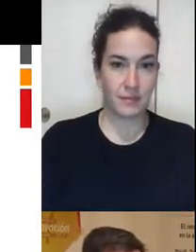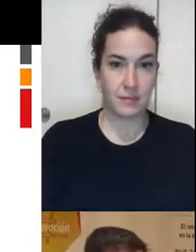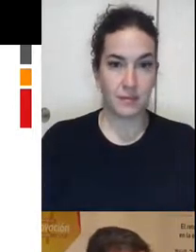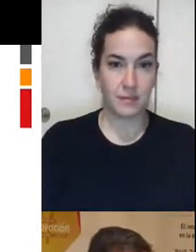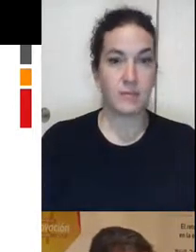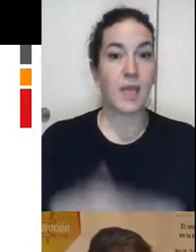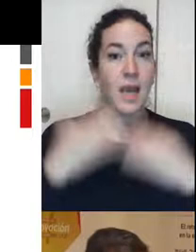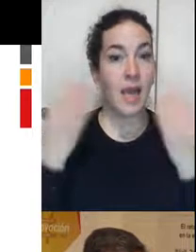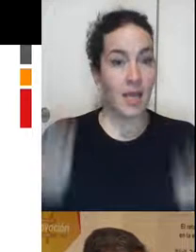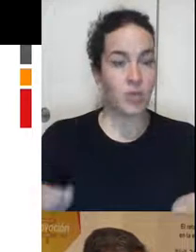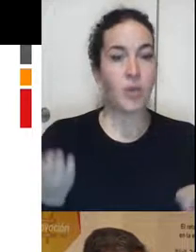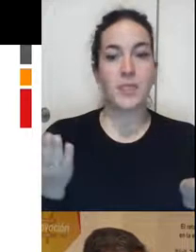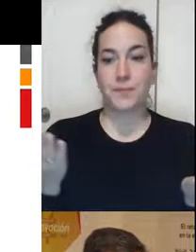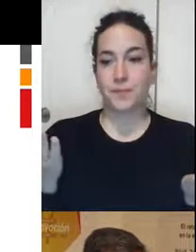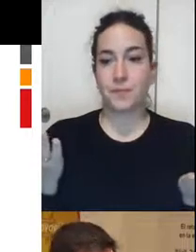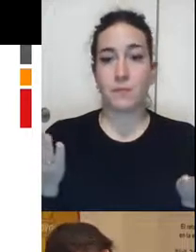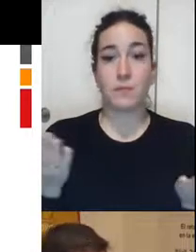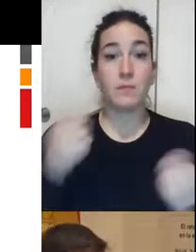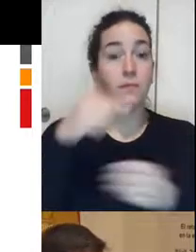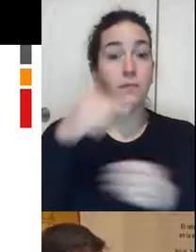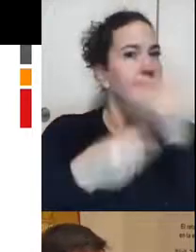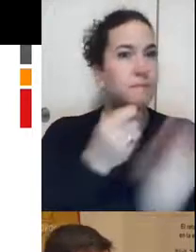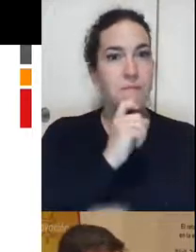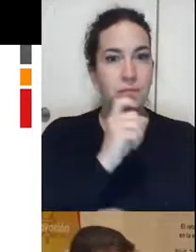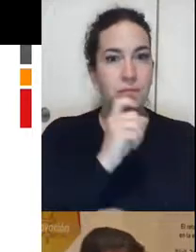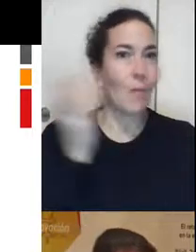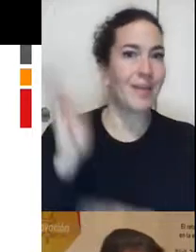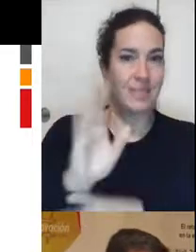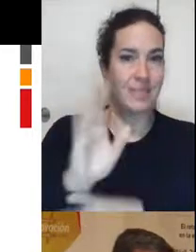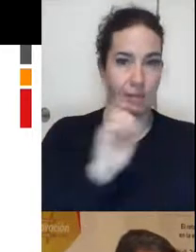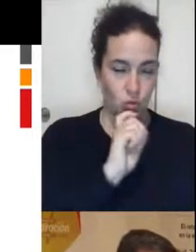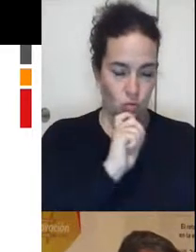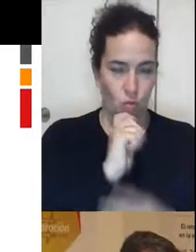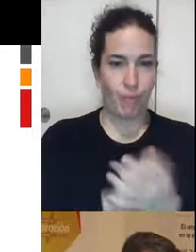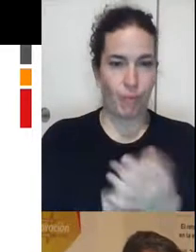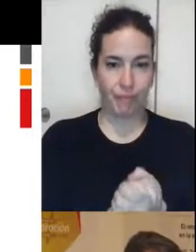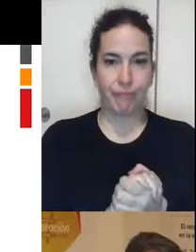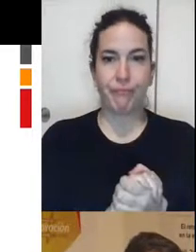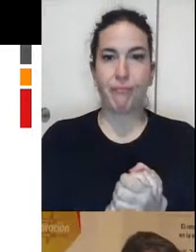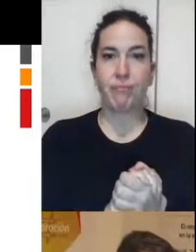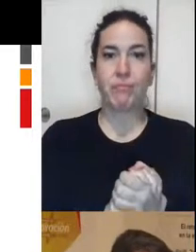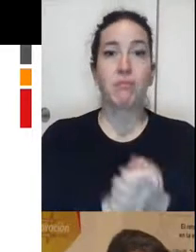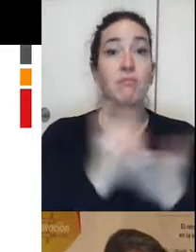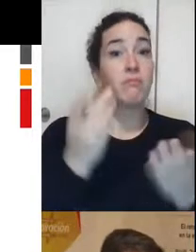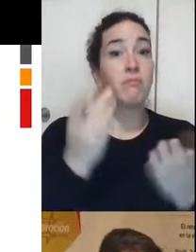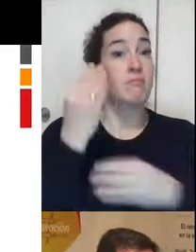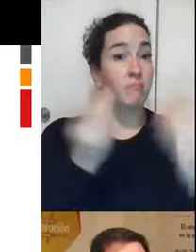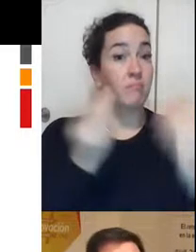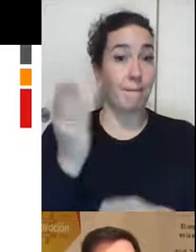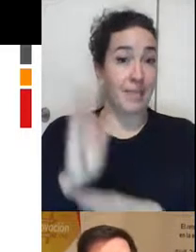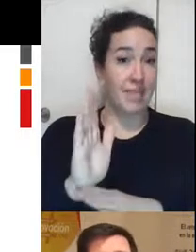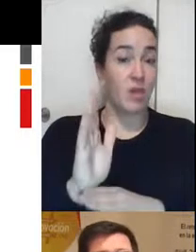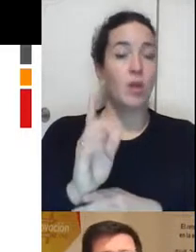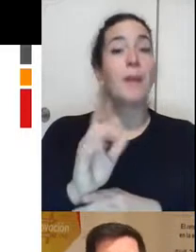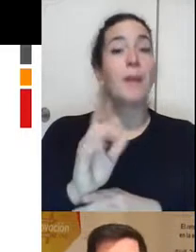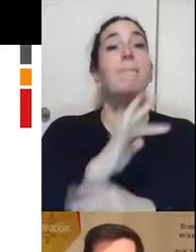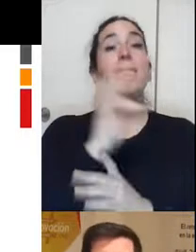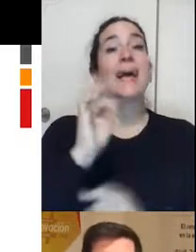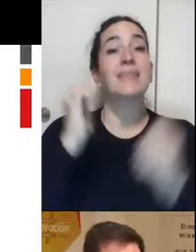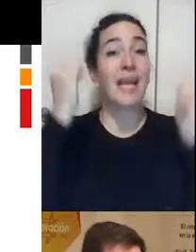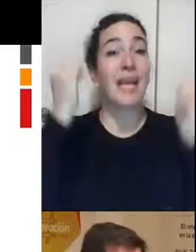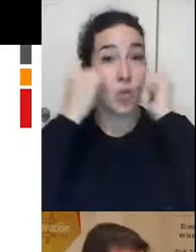¿Cómo se hacía en este sentido? ¿Cómo lo presentamos? Pues bueno, además de realizar esta presentación, los estudiantes